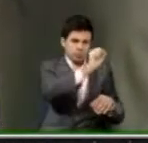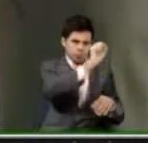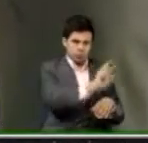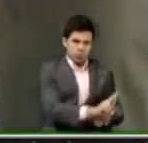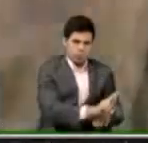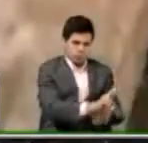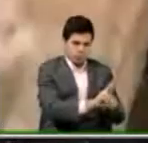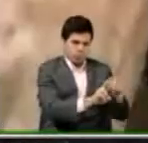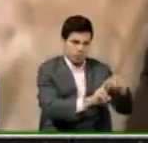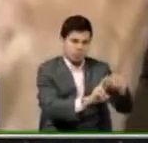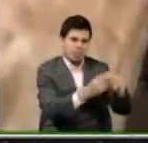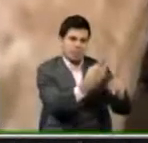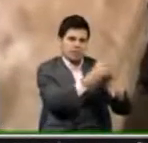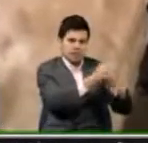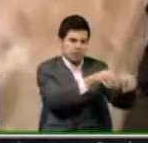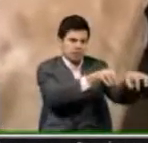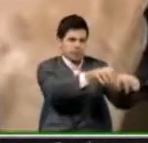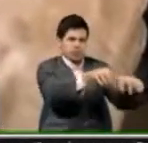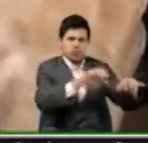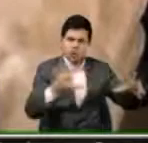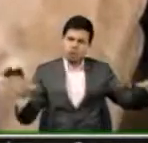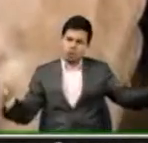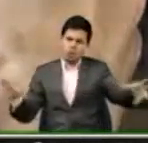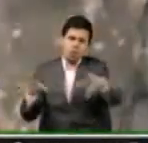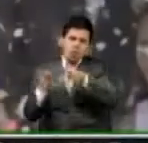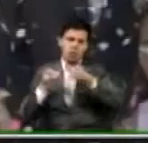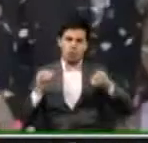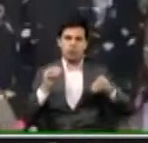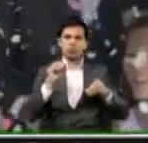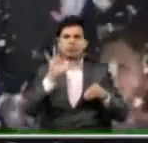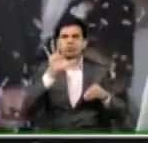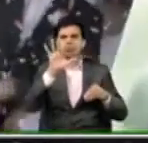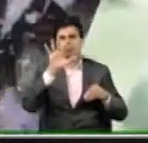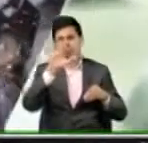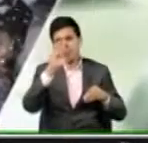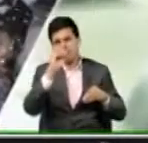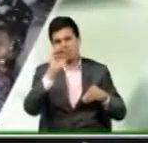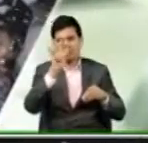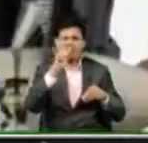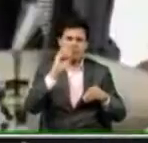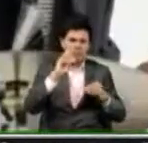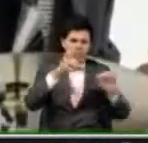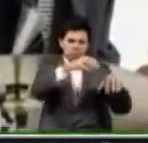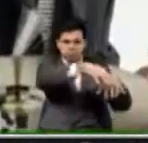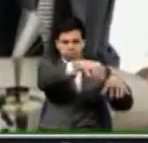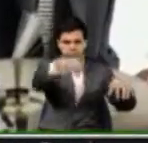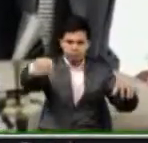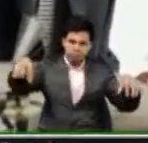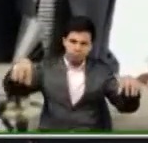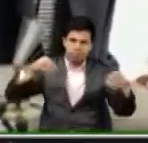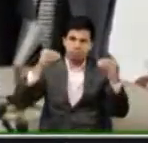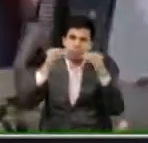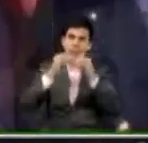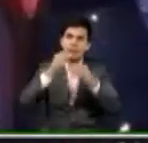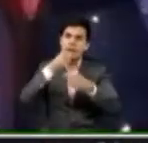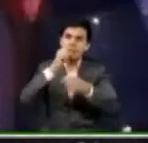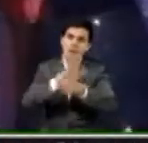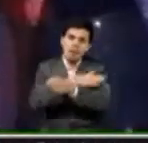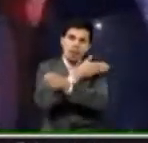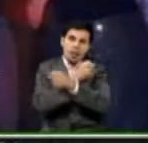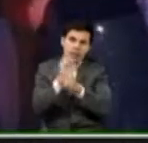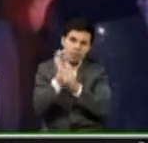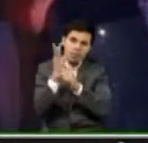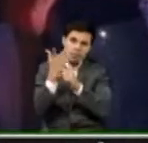20 stand, estamos hablando de 50 stand de diferentes proveedores y adicional, no puede faltar el componente